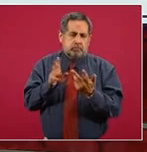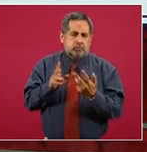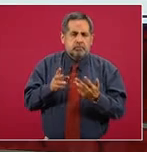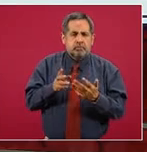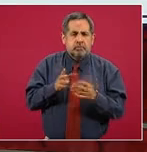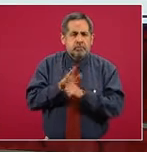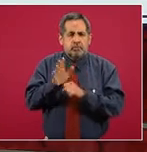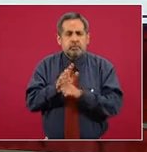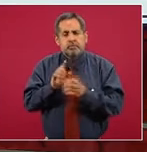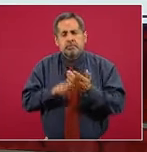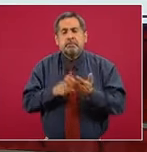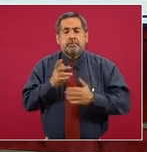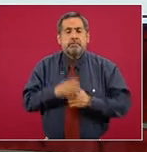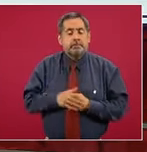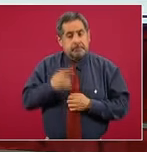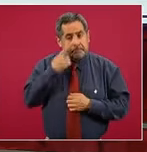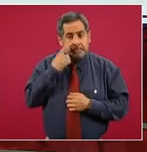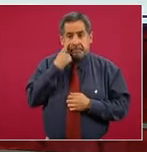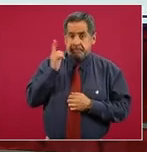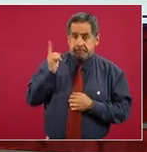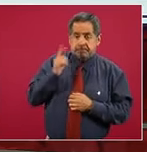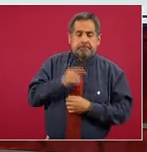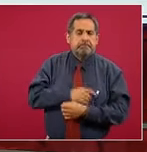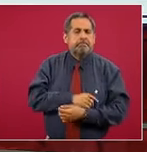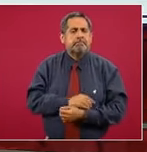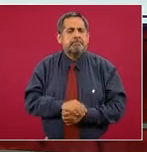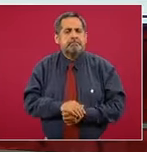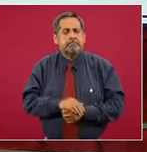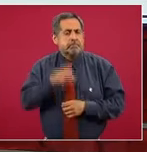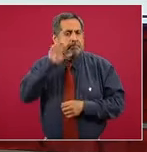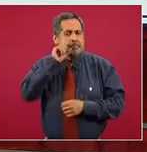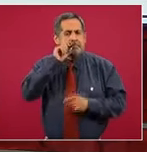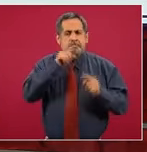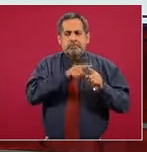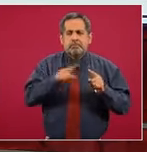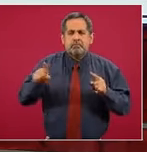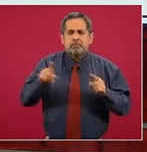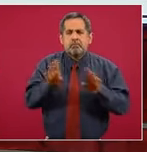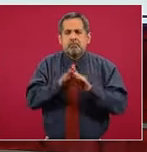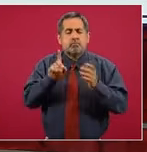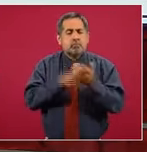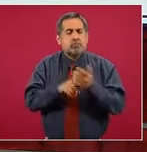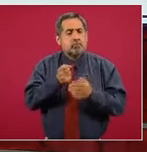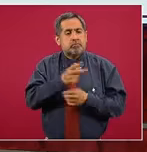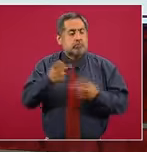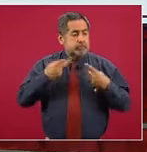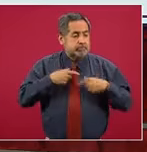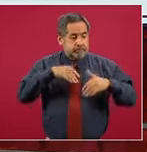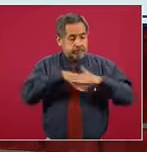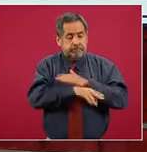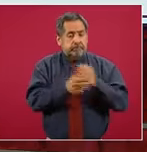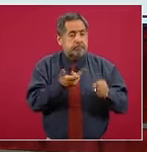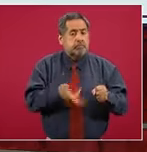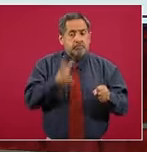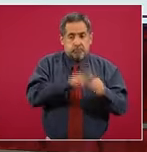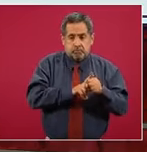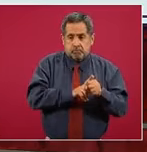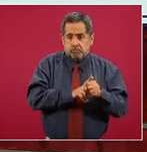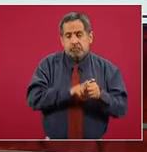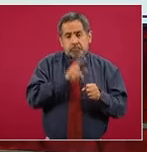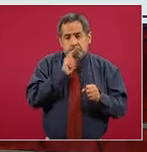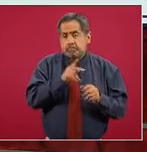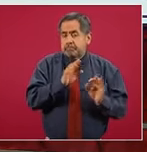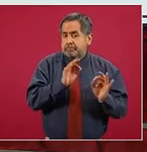paciente hospitalizado, pues vemos claramente que en la línea naranja es los pacientes hospitalizados. Y sí estamos viendo que